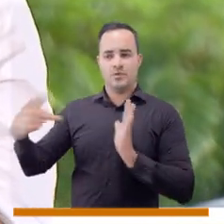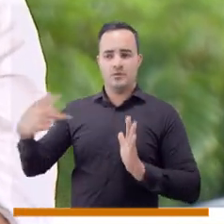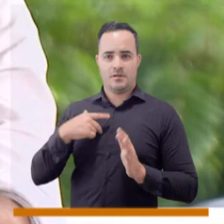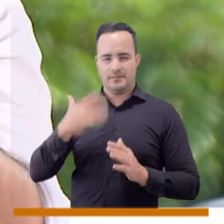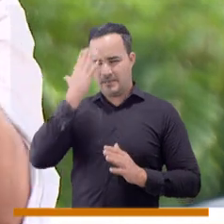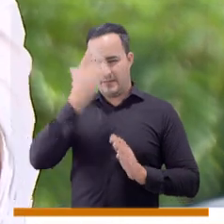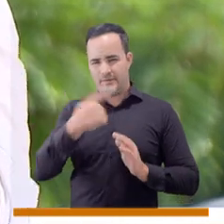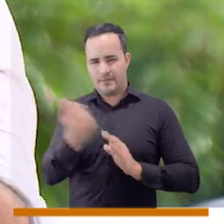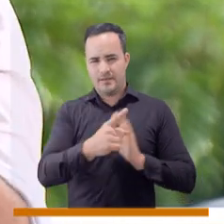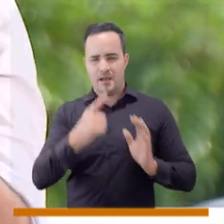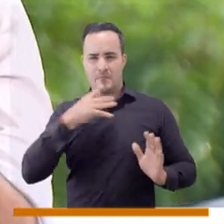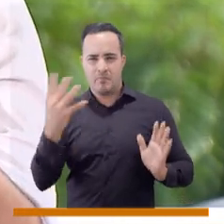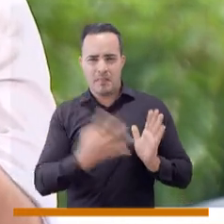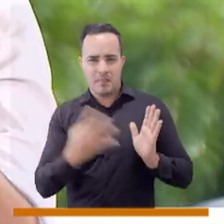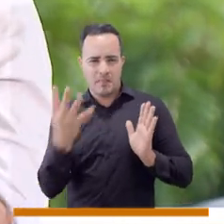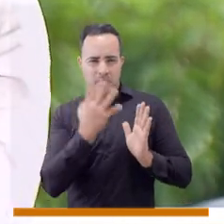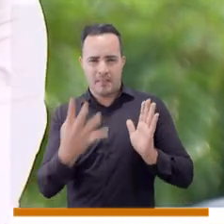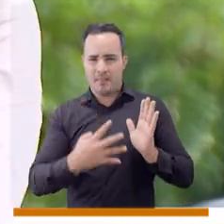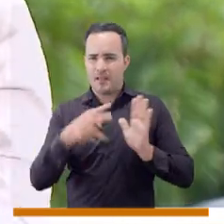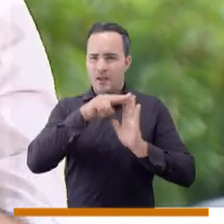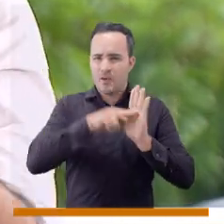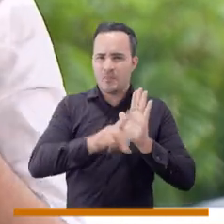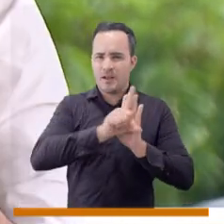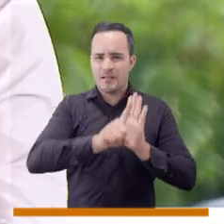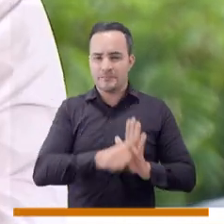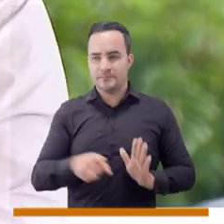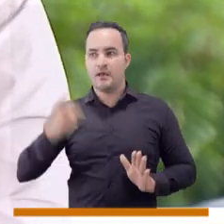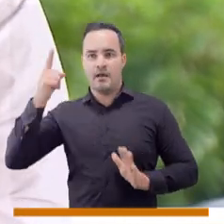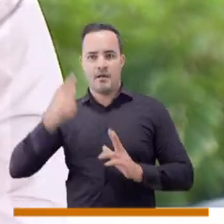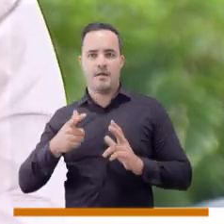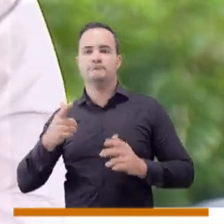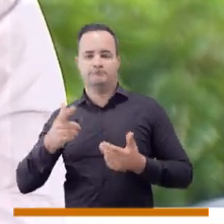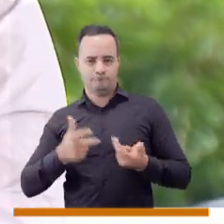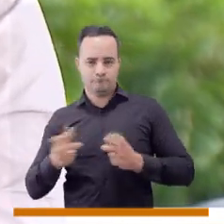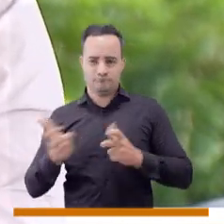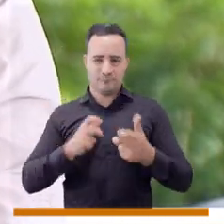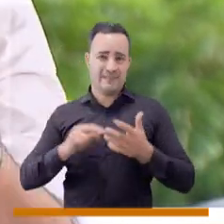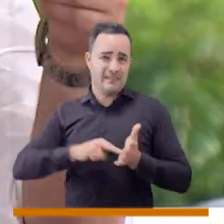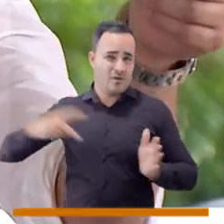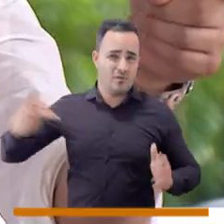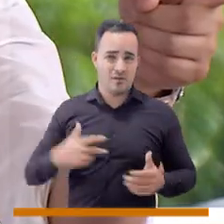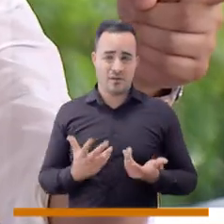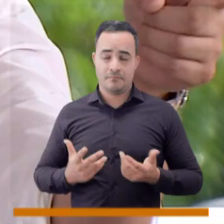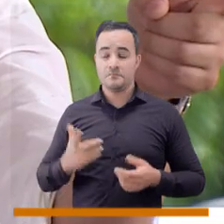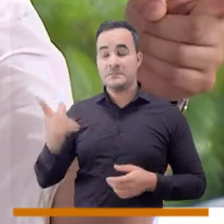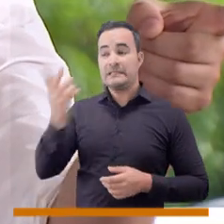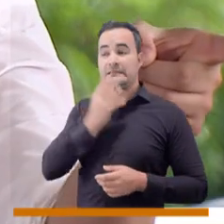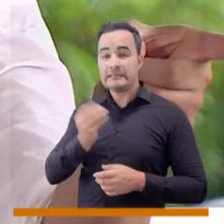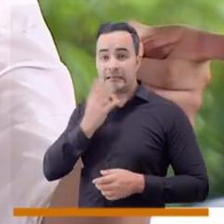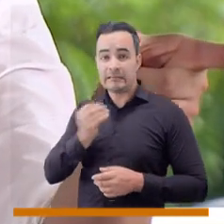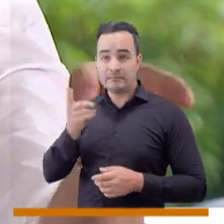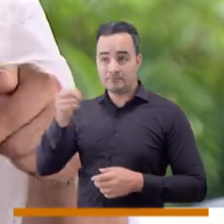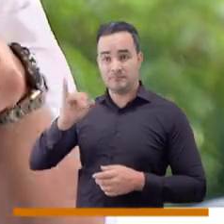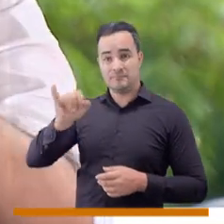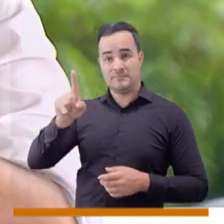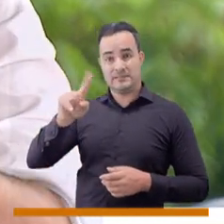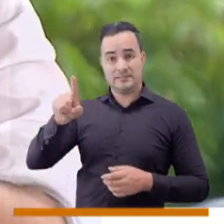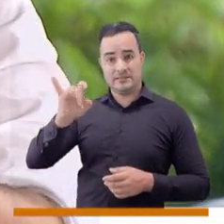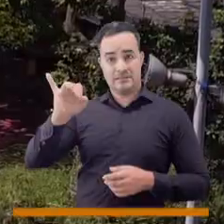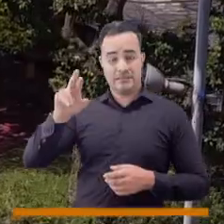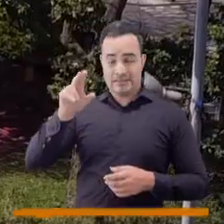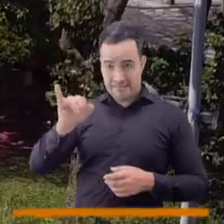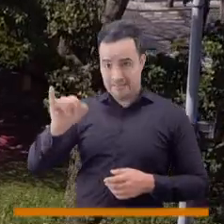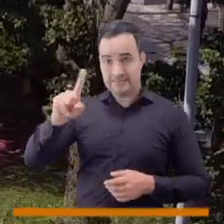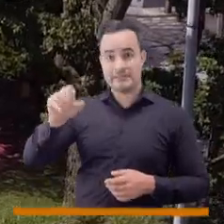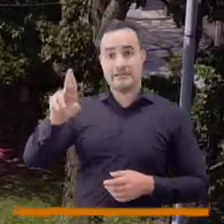de la criminalidad, con todos los desarrollos que ha venido haciendo Israel. Eso nosotros lo podríamos hacer acá. Es un modelo ya experimentado en Israel y nosotros